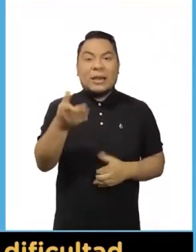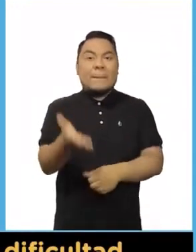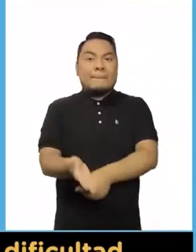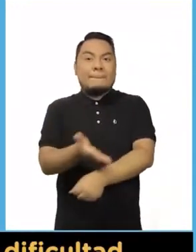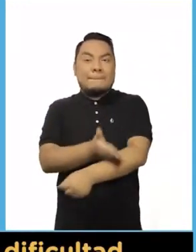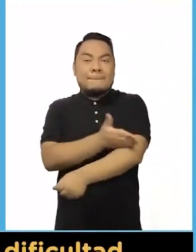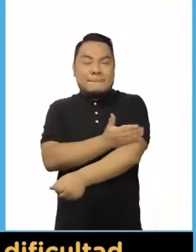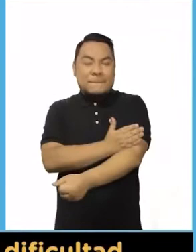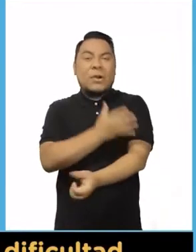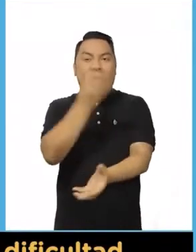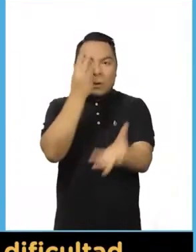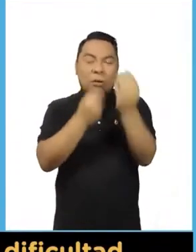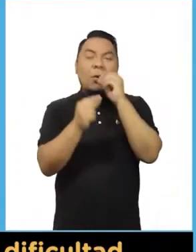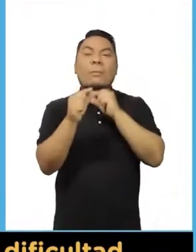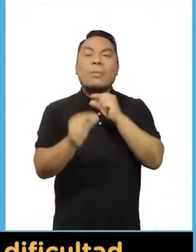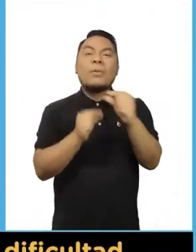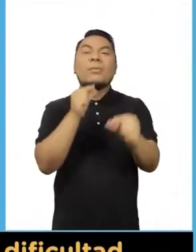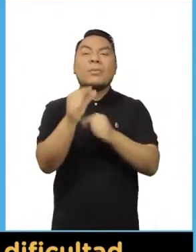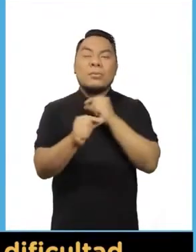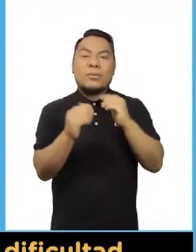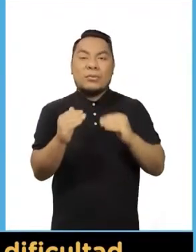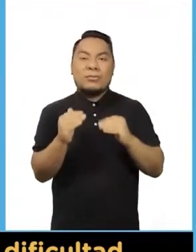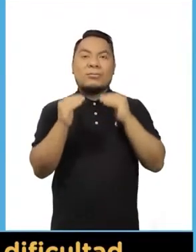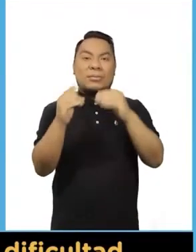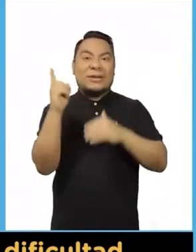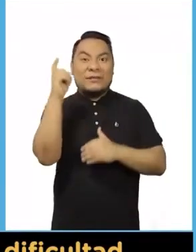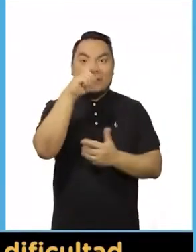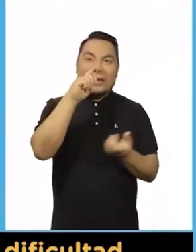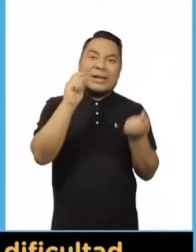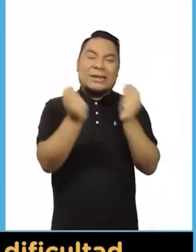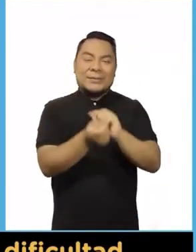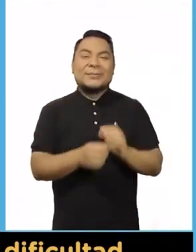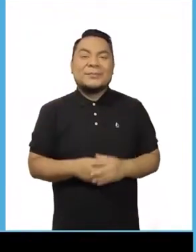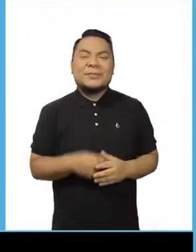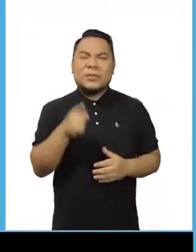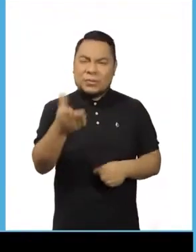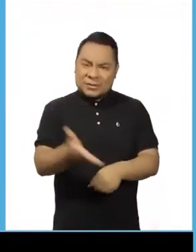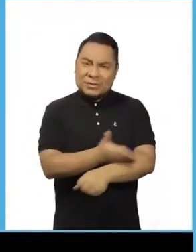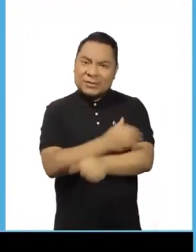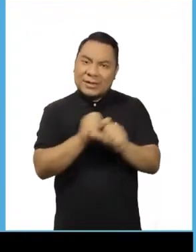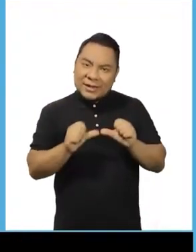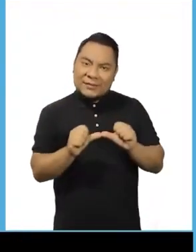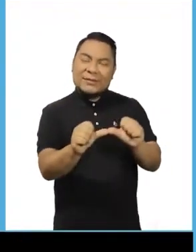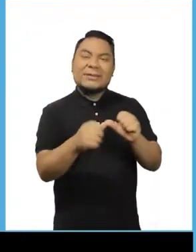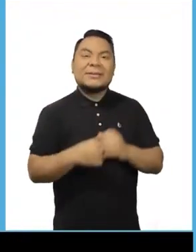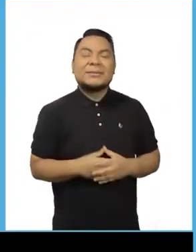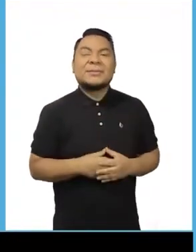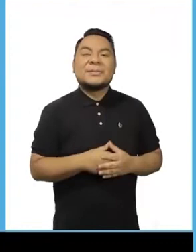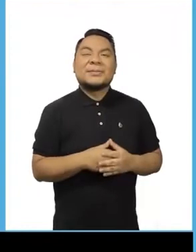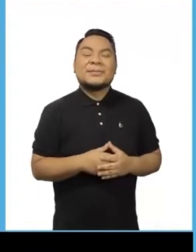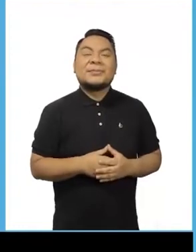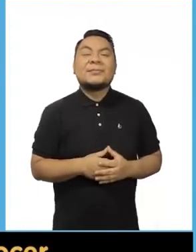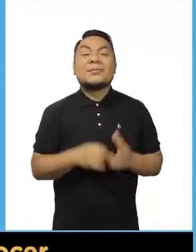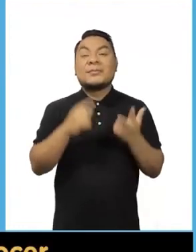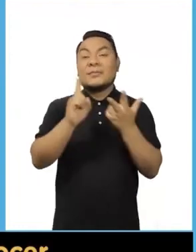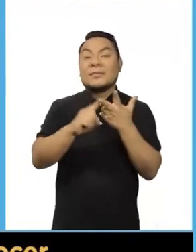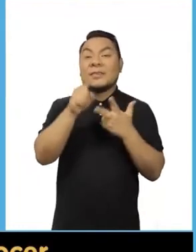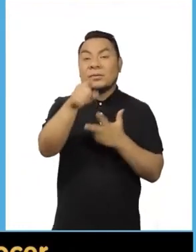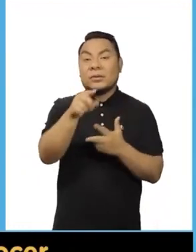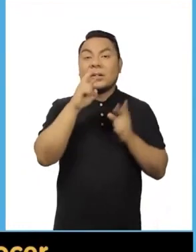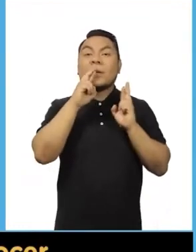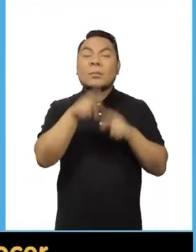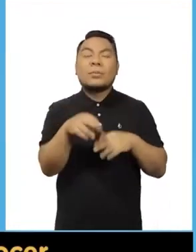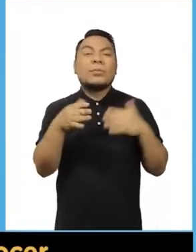apoyándolo para incrementar poco a poco el nivel de dificultad. ¡Sigan avanzando! Si